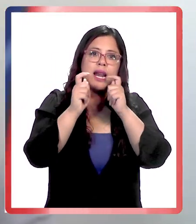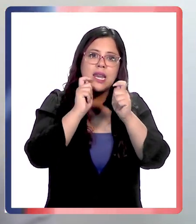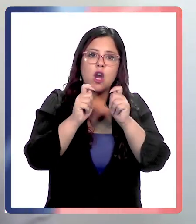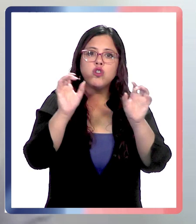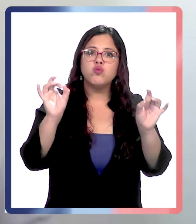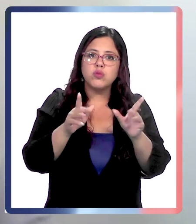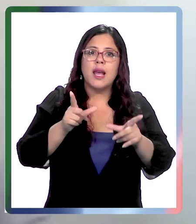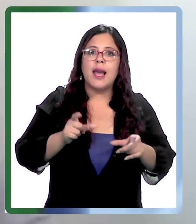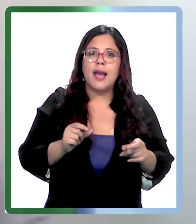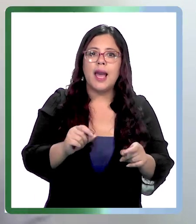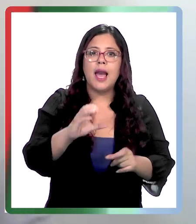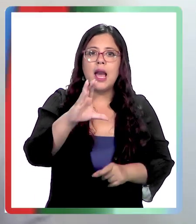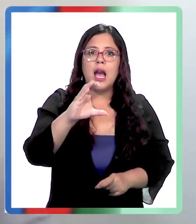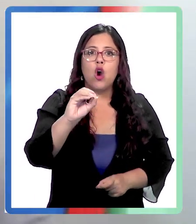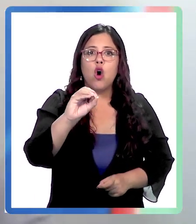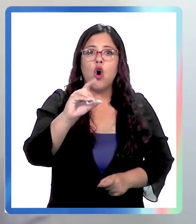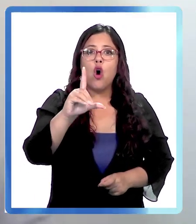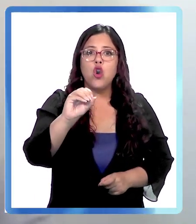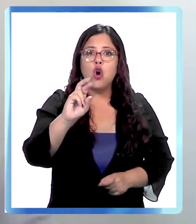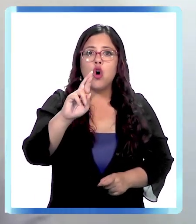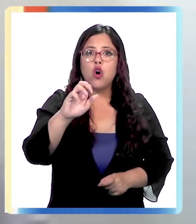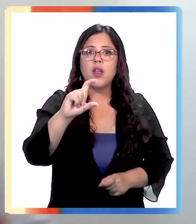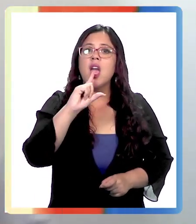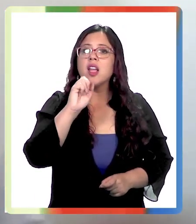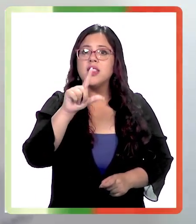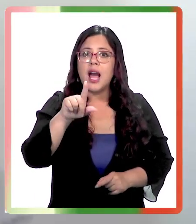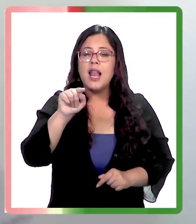de desarrollar cáncer colorectal en ese